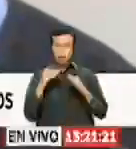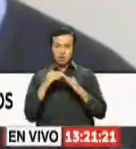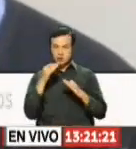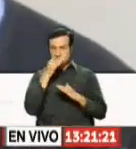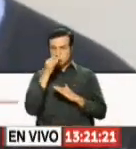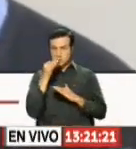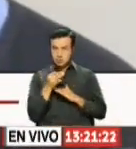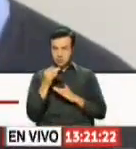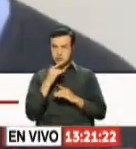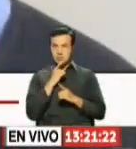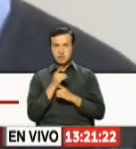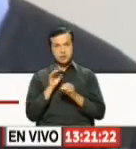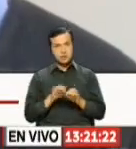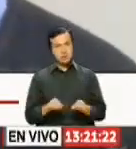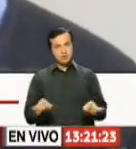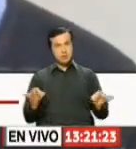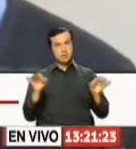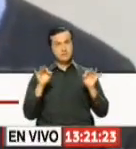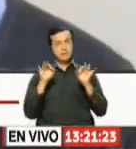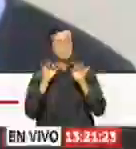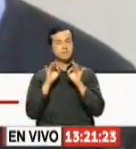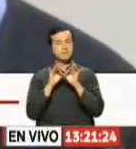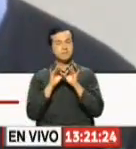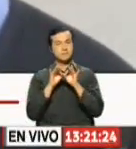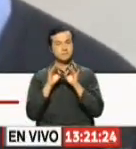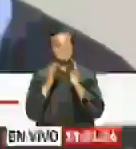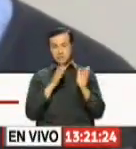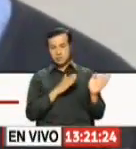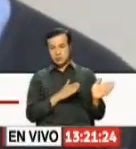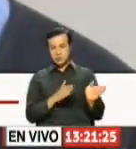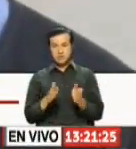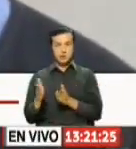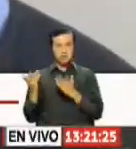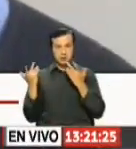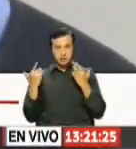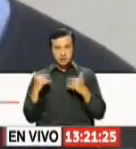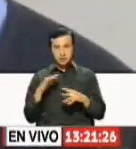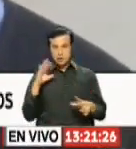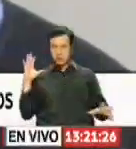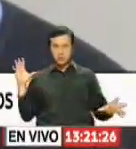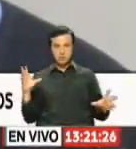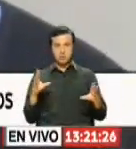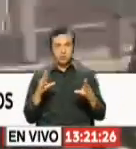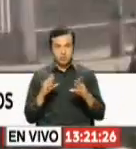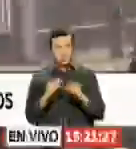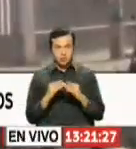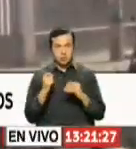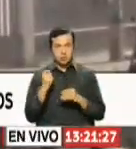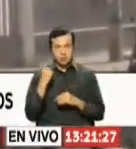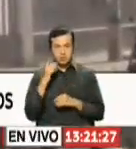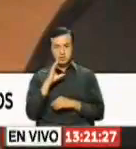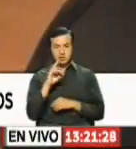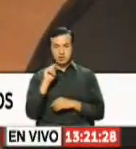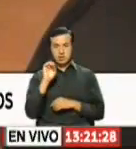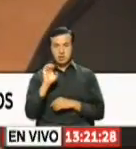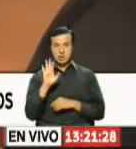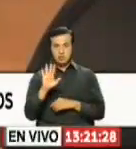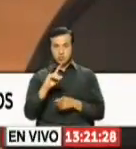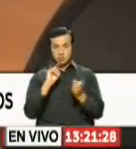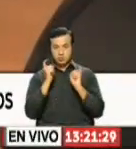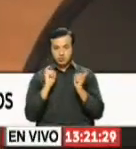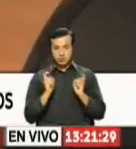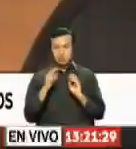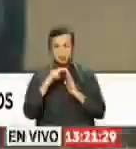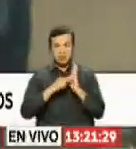legítimos, que también eso es importante para que ya estemos preparados con todo, con claridad. El CNE actualiza el